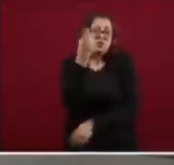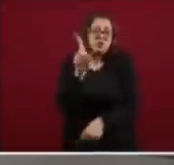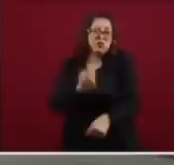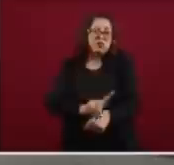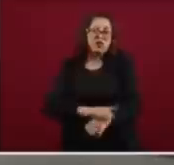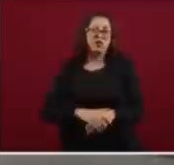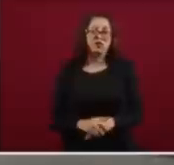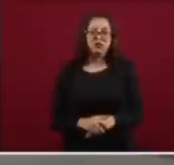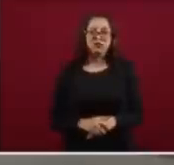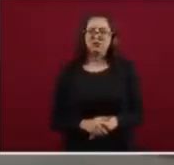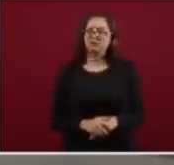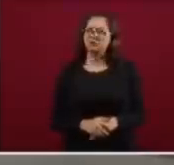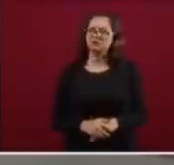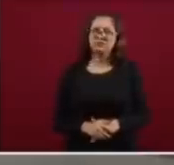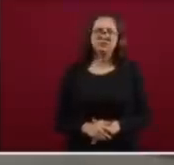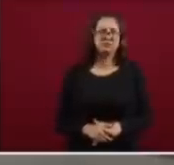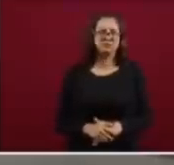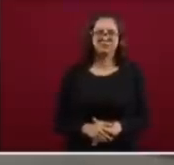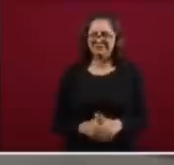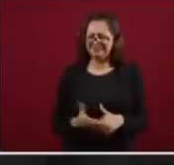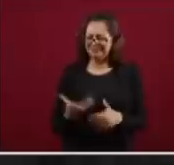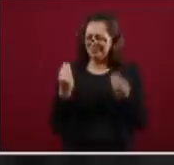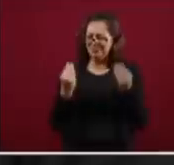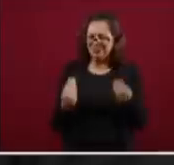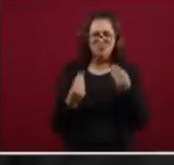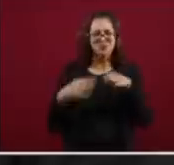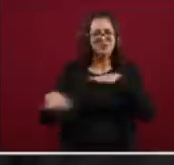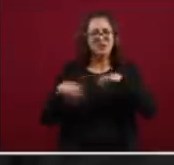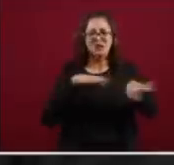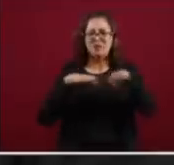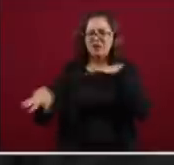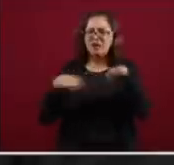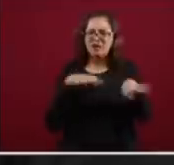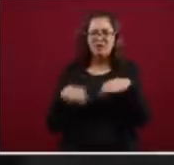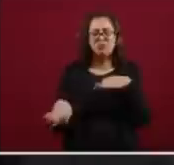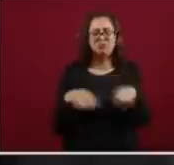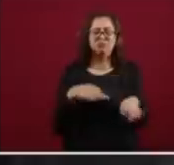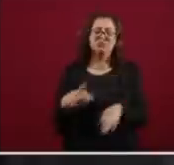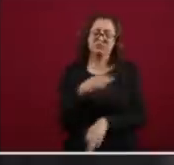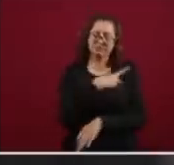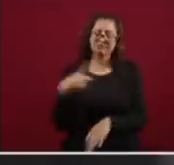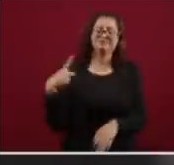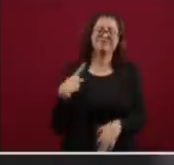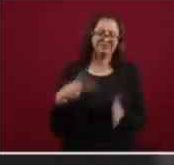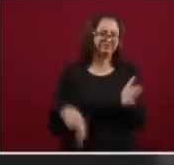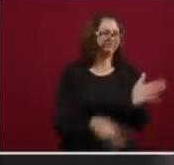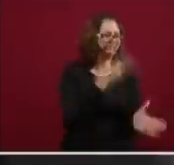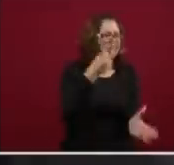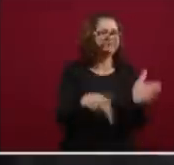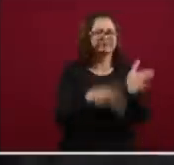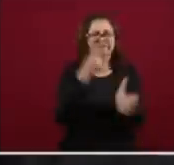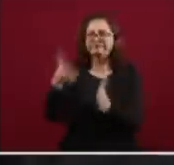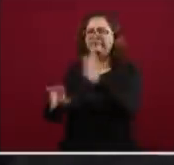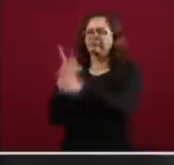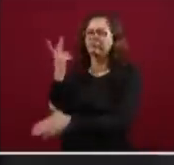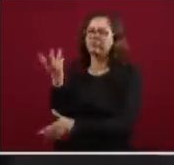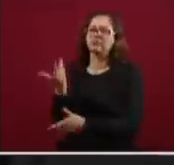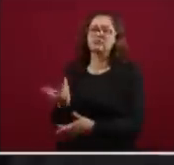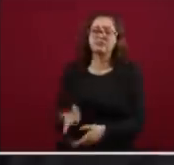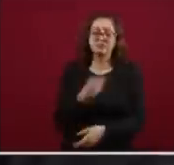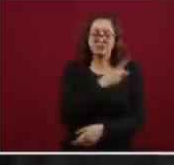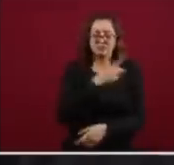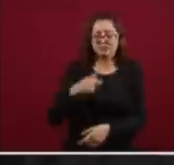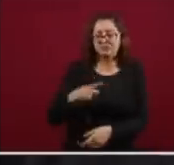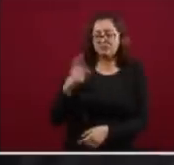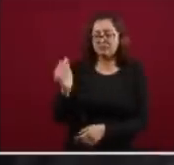está viendo tantas cosas pendientes entonces y tantos municipios entonces voy a